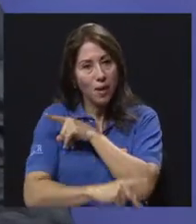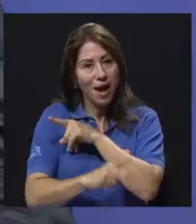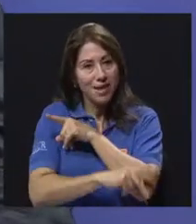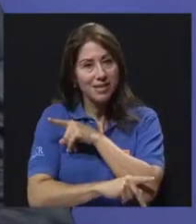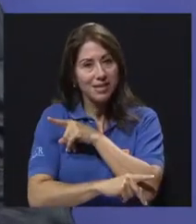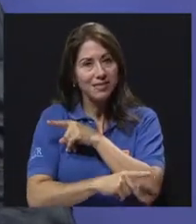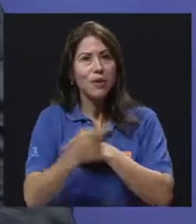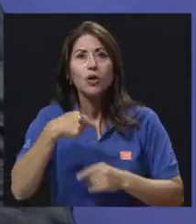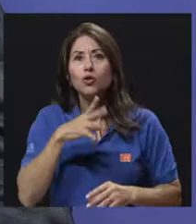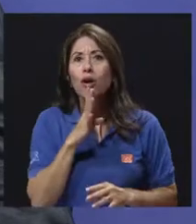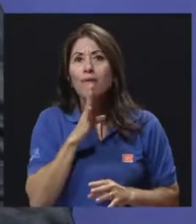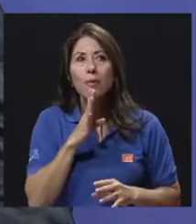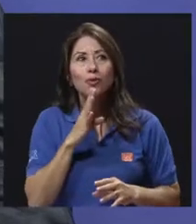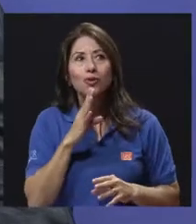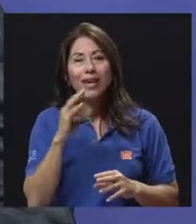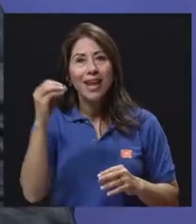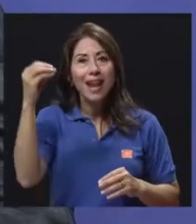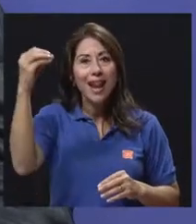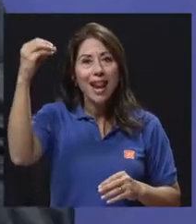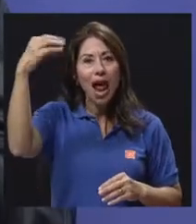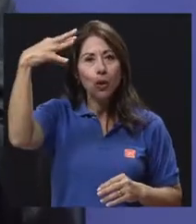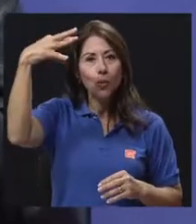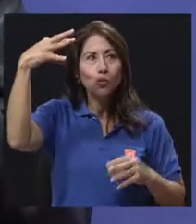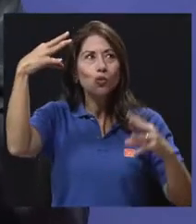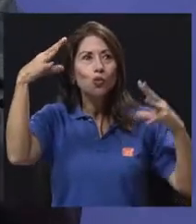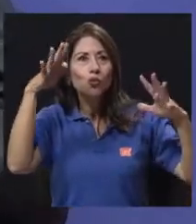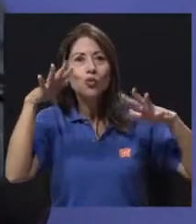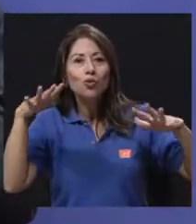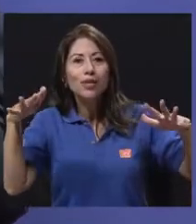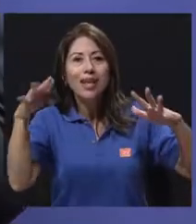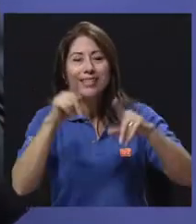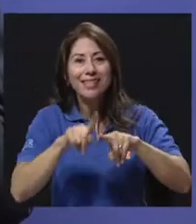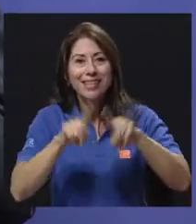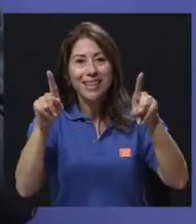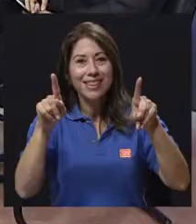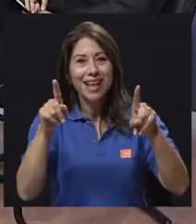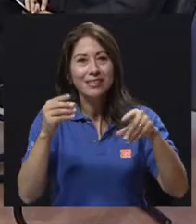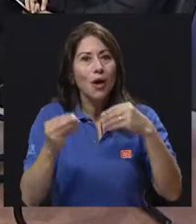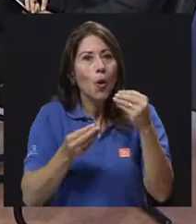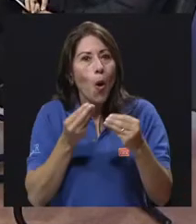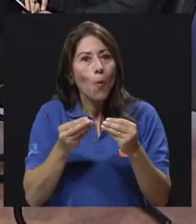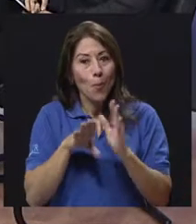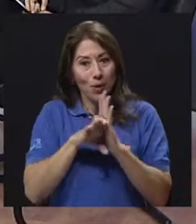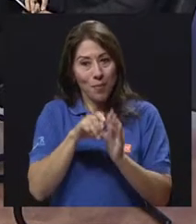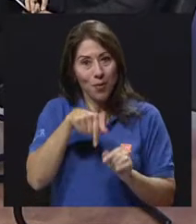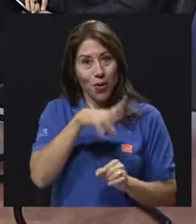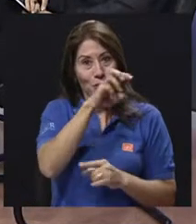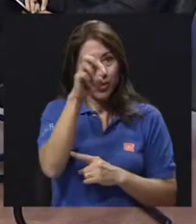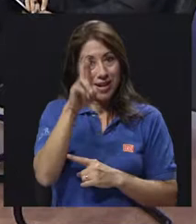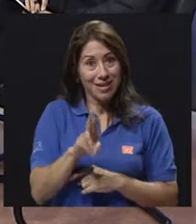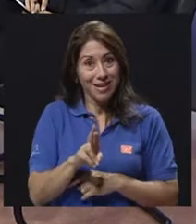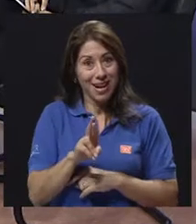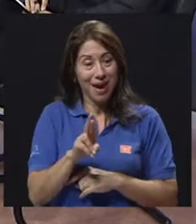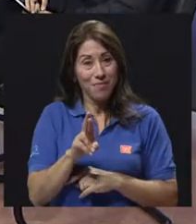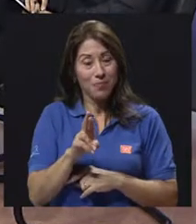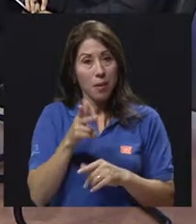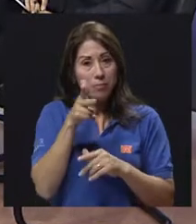que la luz es distinta. ¿Cómo dices, verdad? La luz de las tomas en Costa Rica tienen